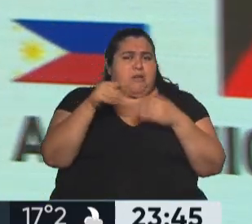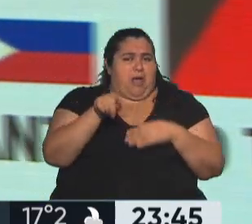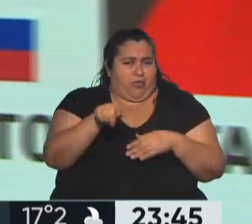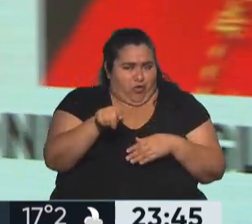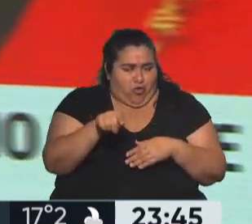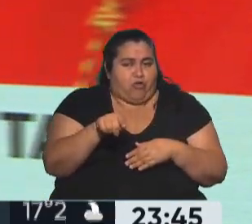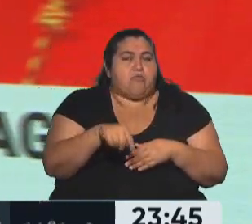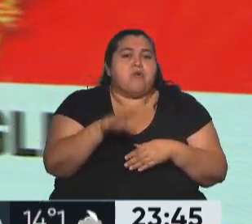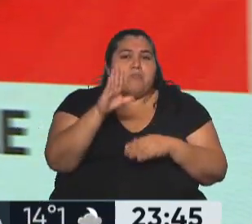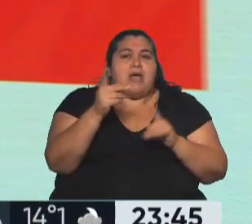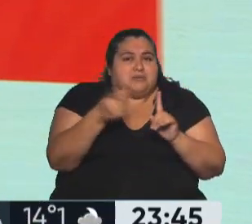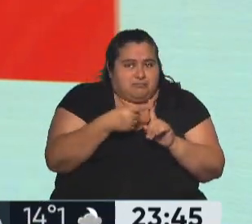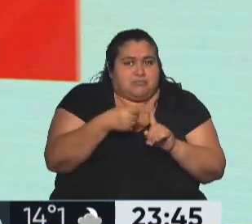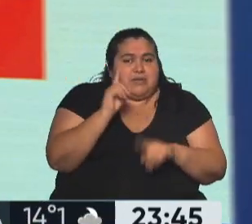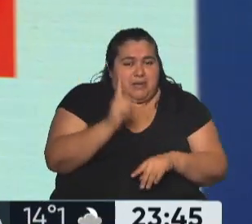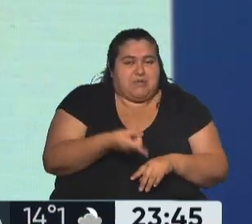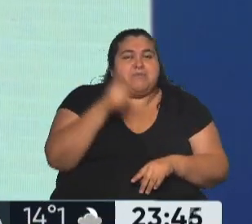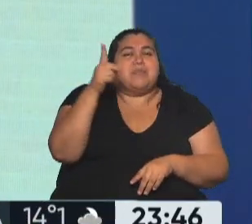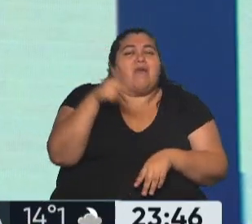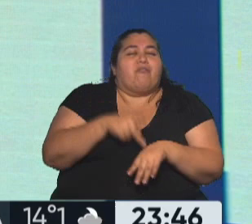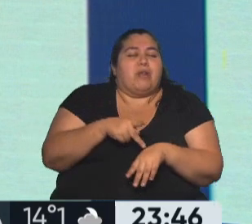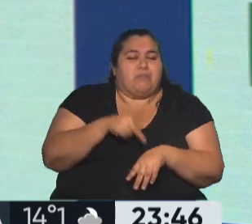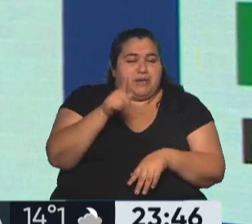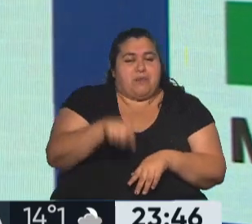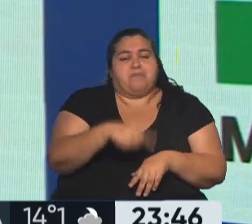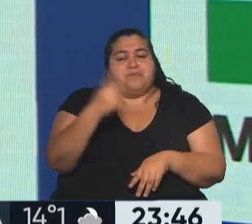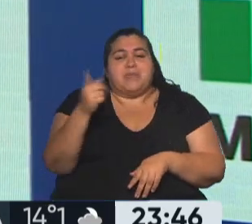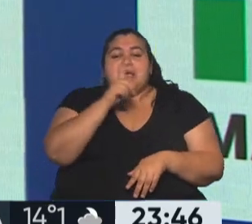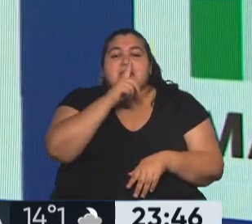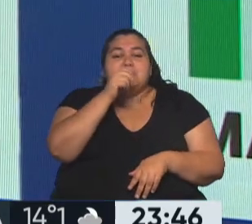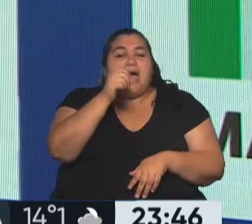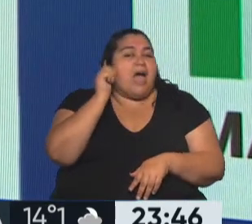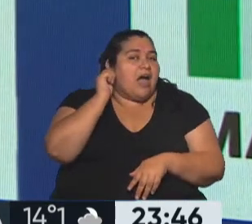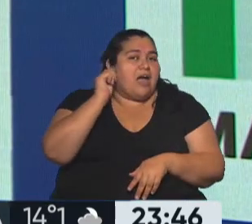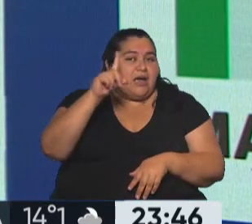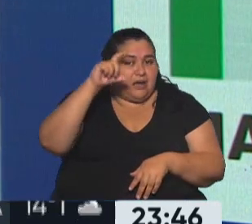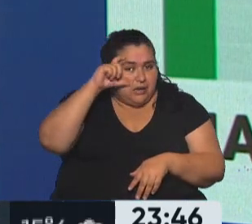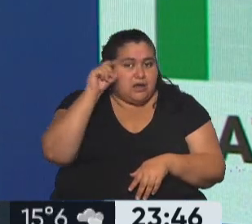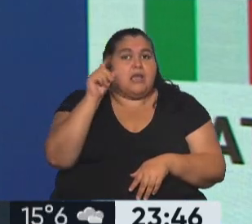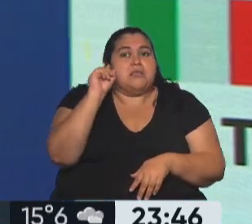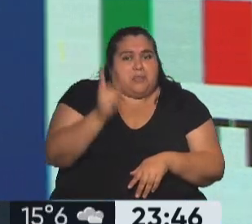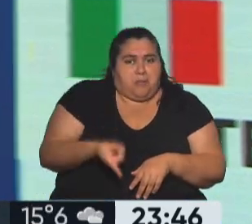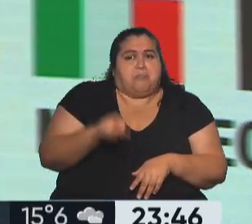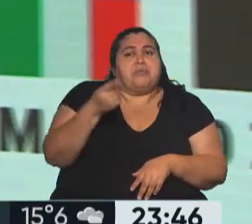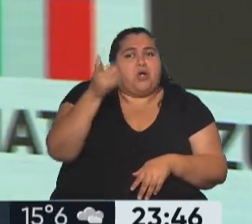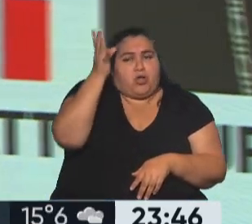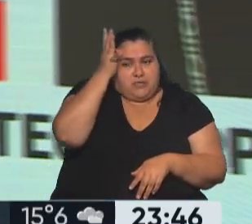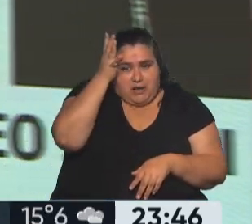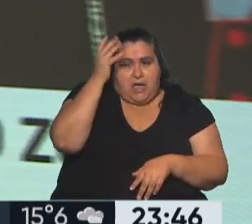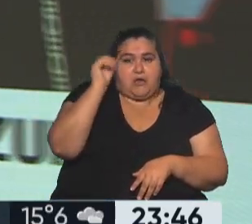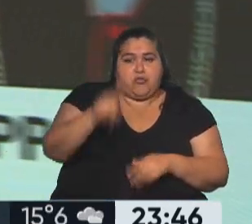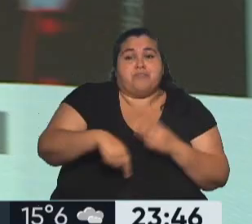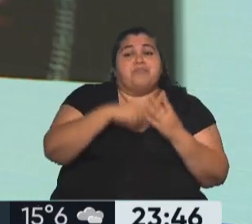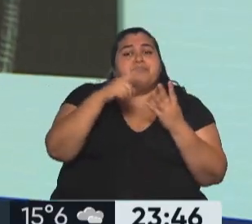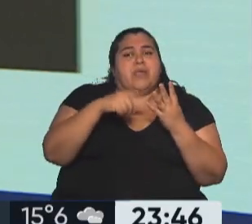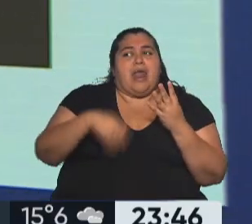uno de los más cercanos es de Filipinas, ¿verdad? Sí, Antonio Tagle, que tiene también la posibilidad de ser, igual que otro italiano, que obviamente